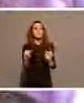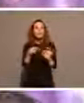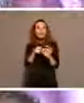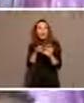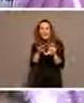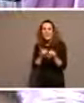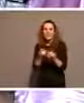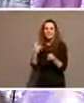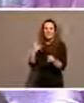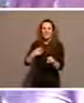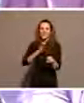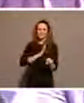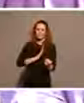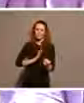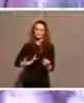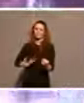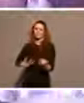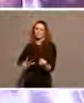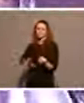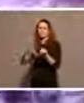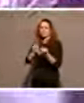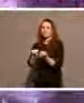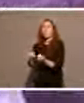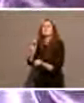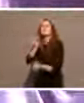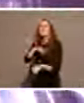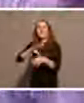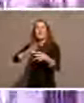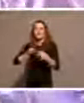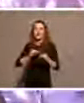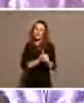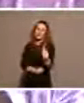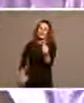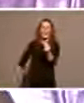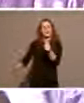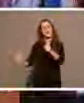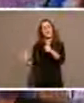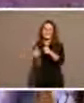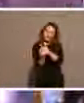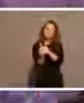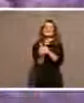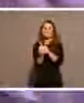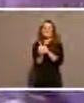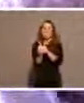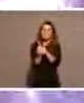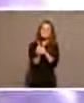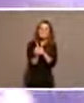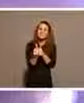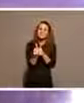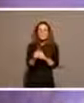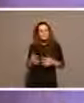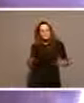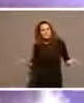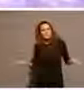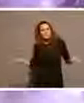Ya están dadas, sus amigos van primero. ¿Y qué tiene que ver